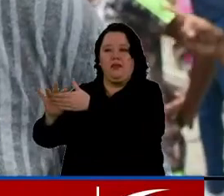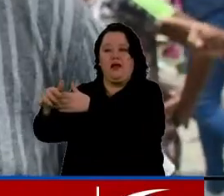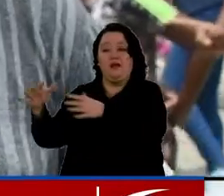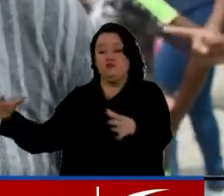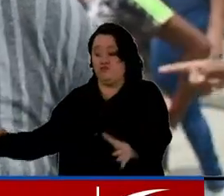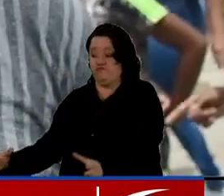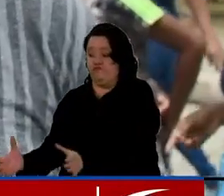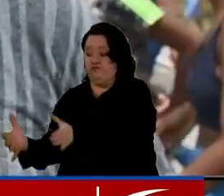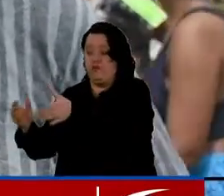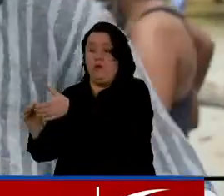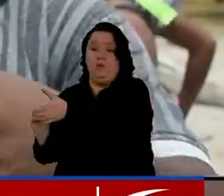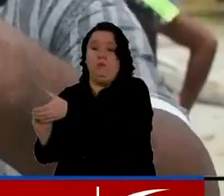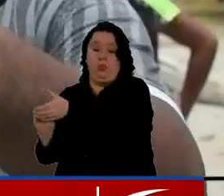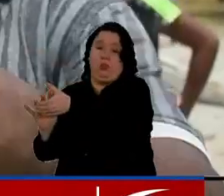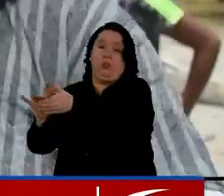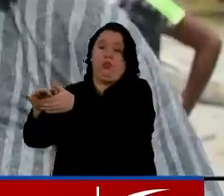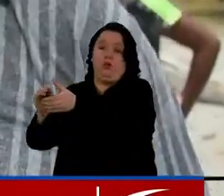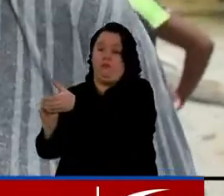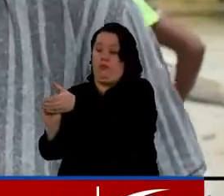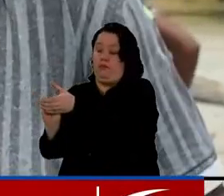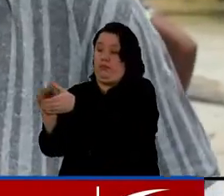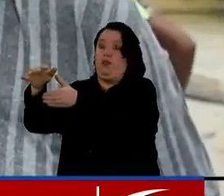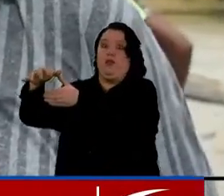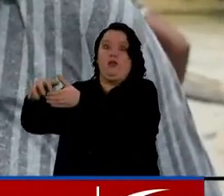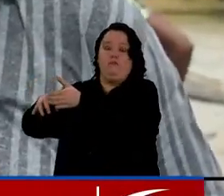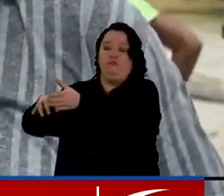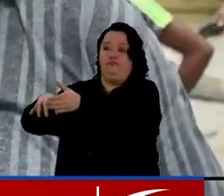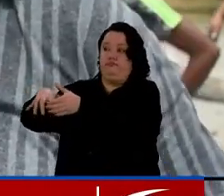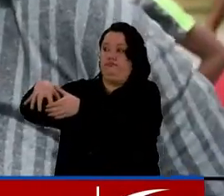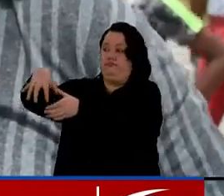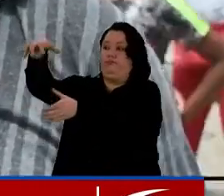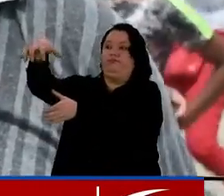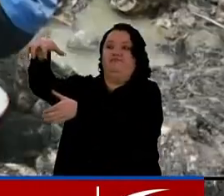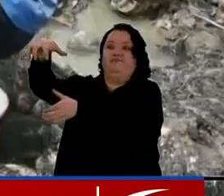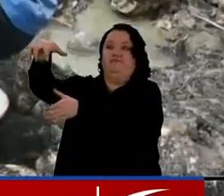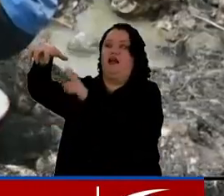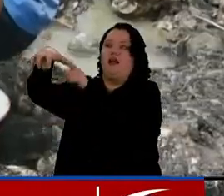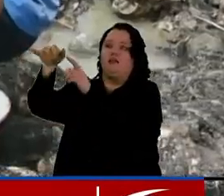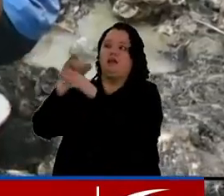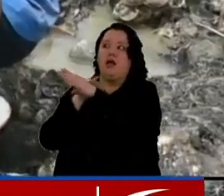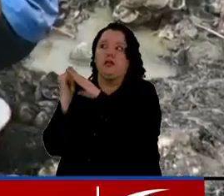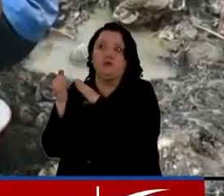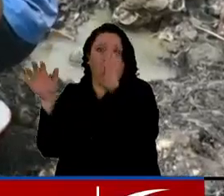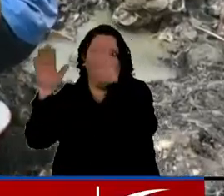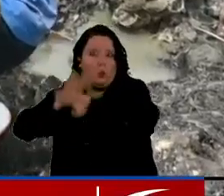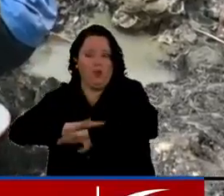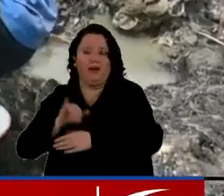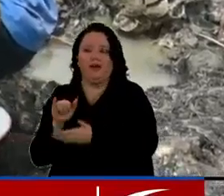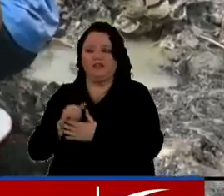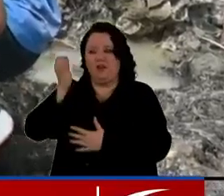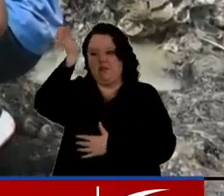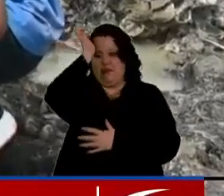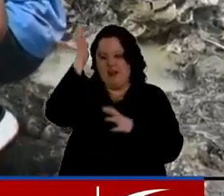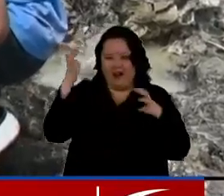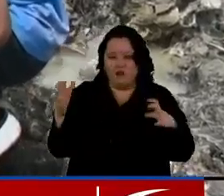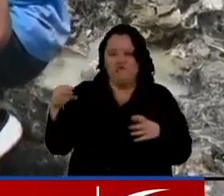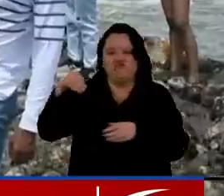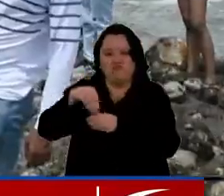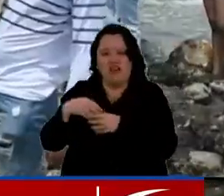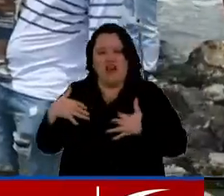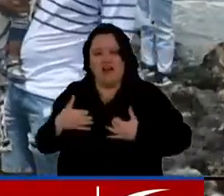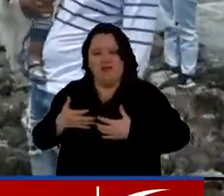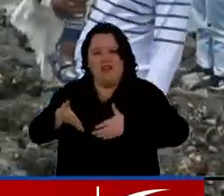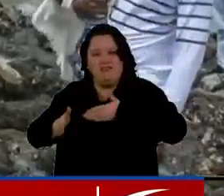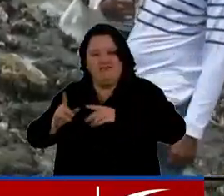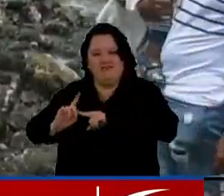el volcán erosiona sale esa isla ahí, la isla misteriosa. Las enormes piedras y especies marinas ya empezaron